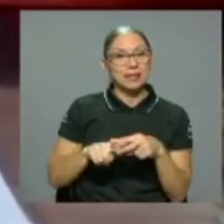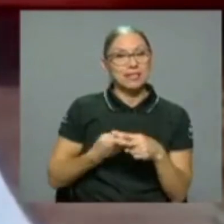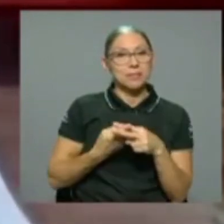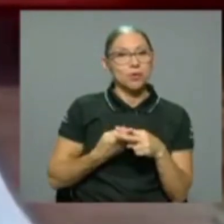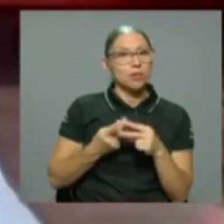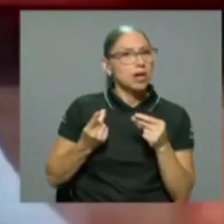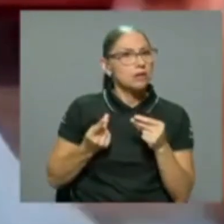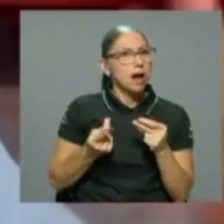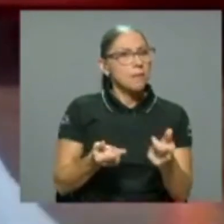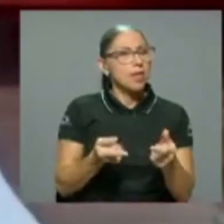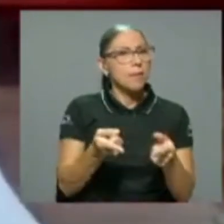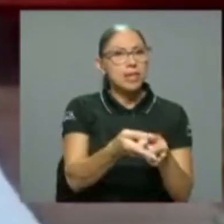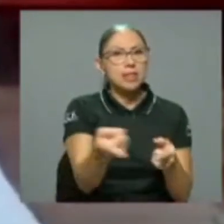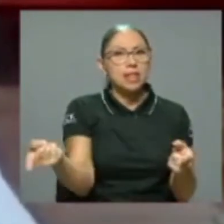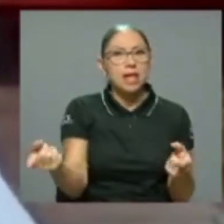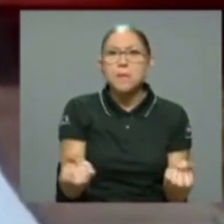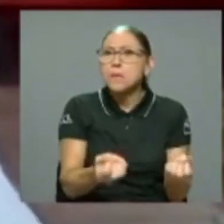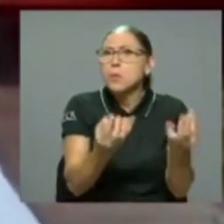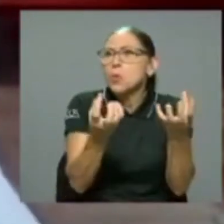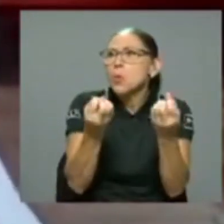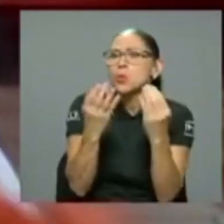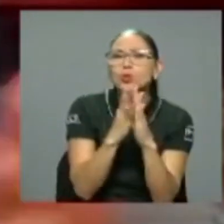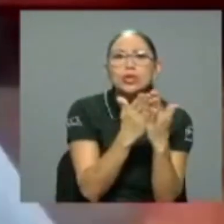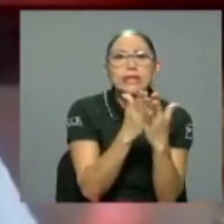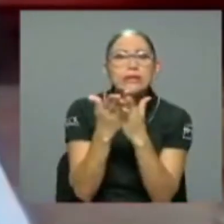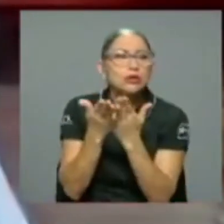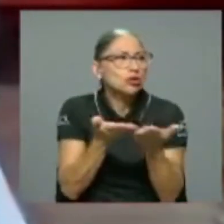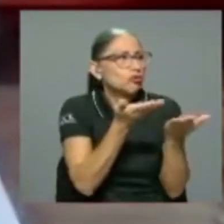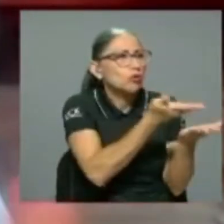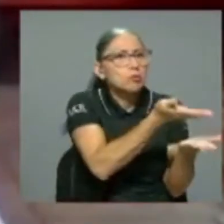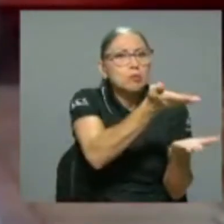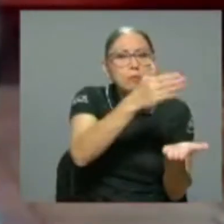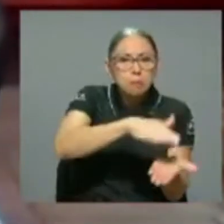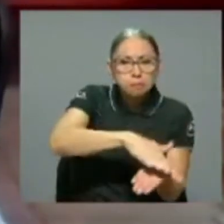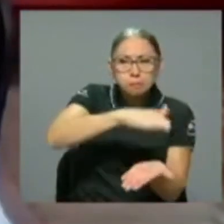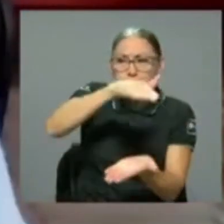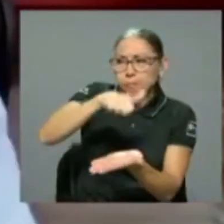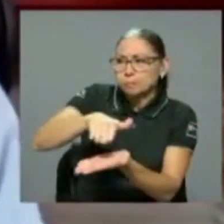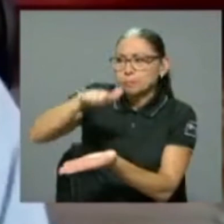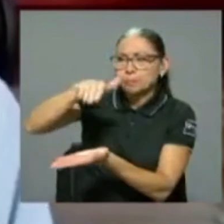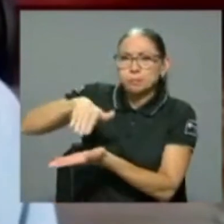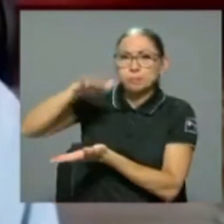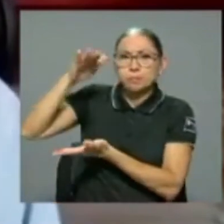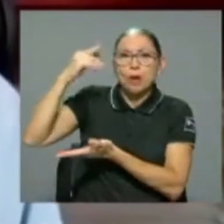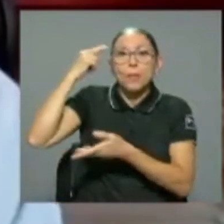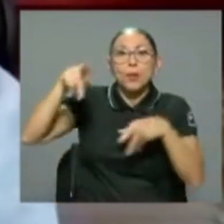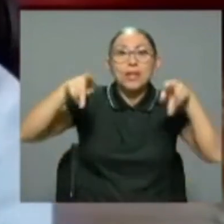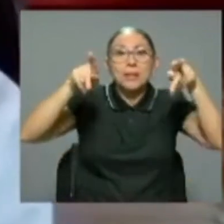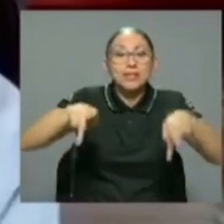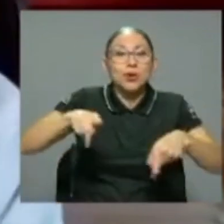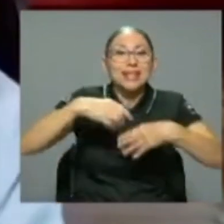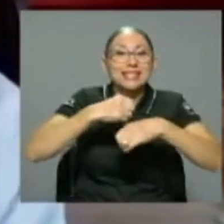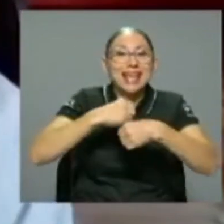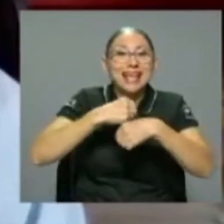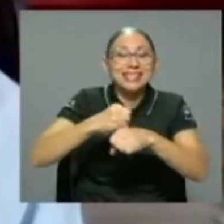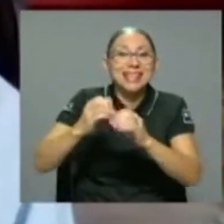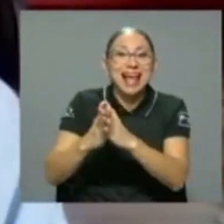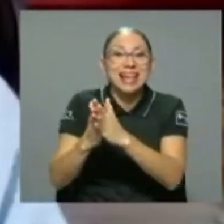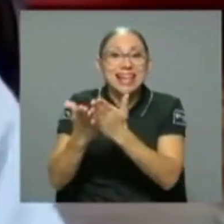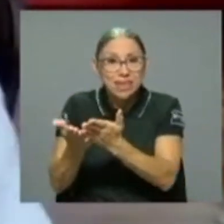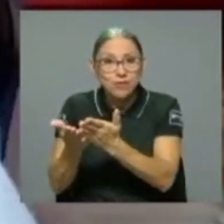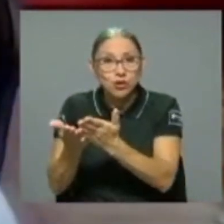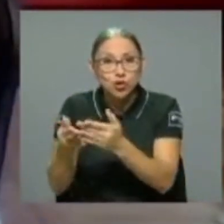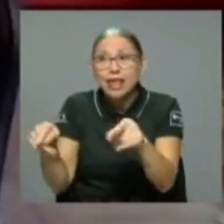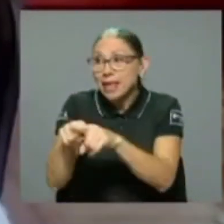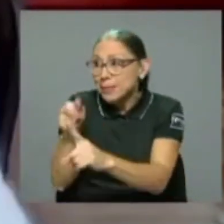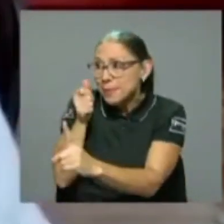rápidamente a tener una gran cantidad de títulos, porque quienes hacían libros por cuenta del autor venían y los entregaban,